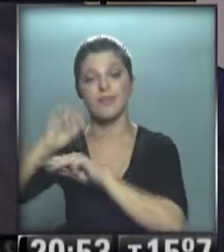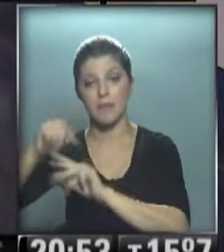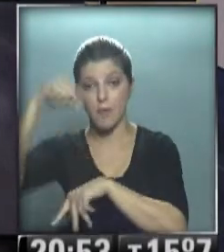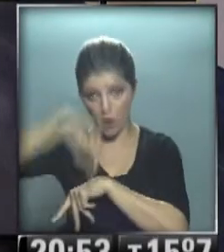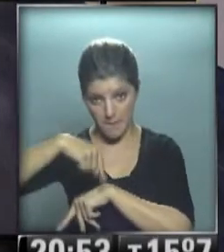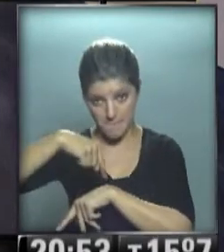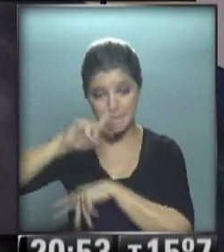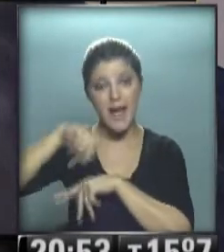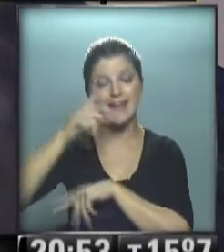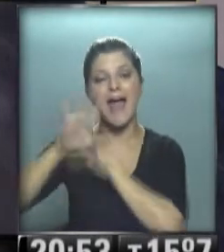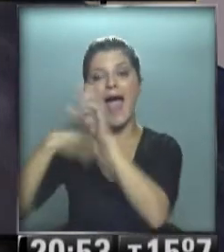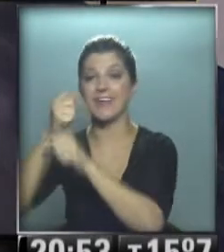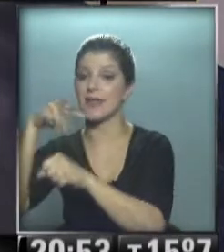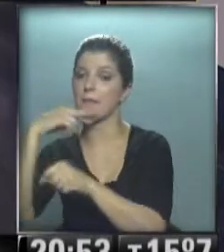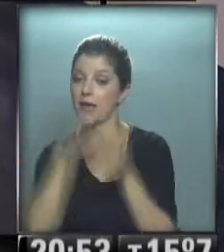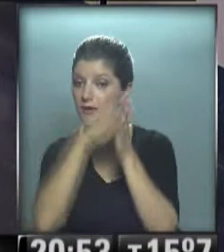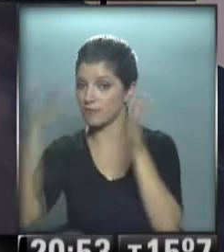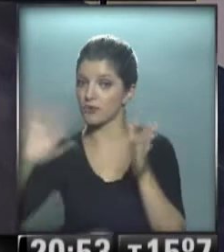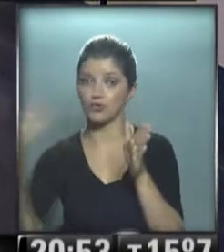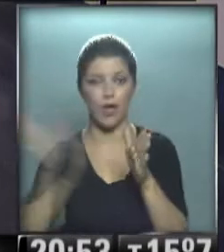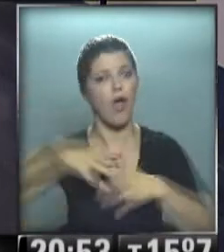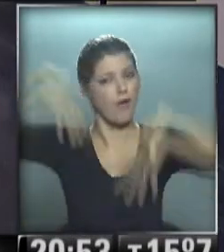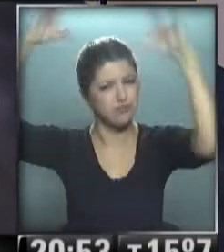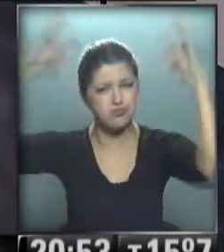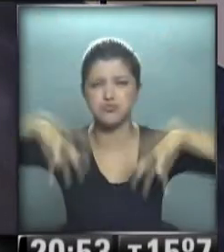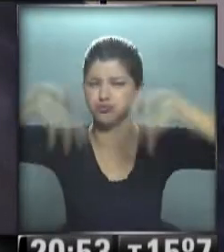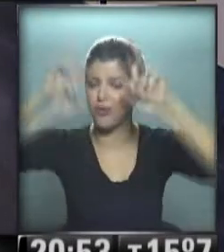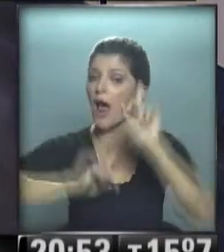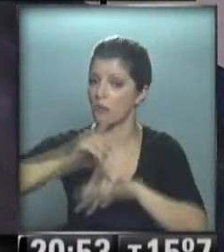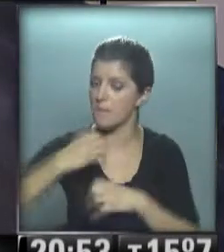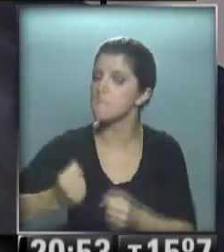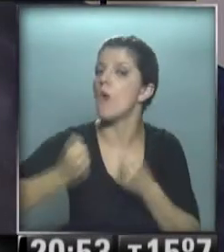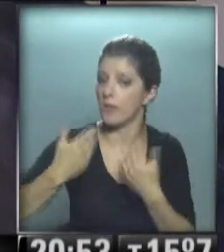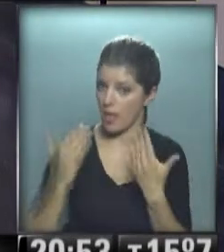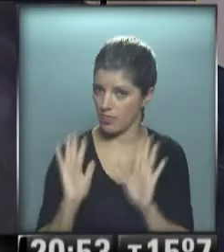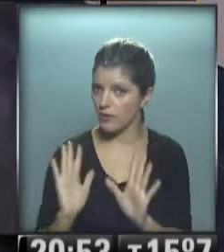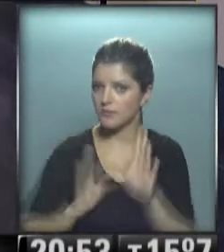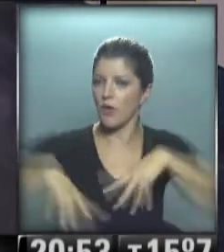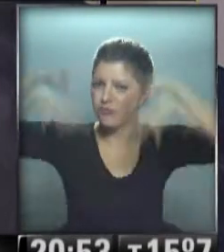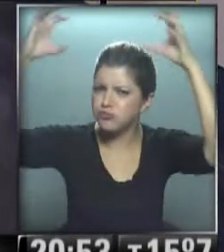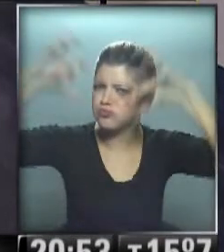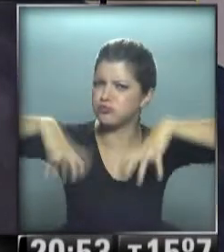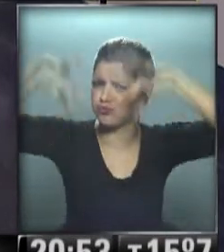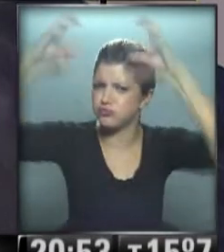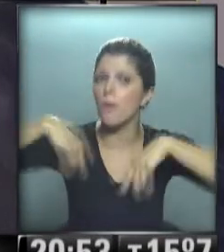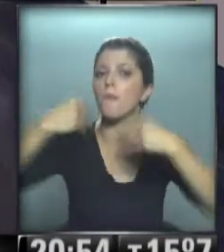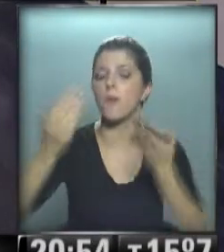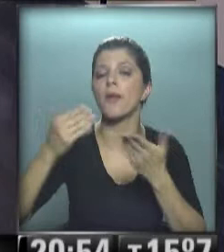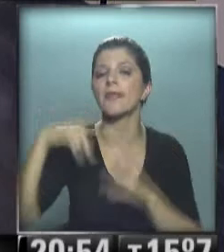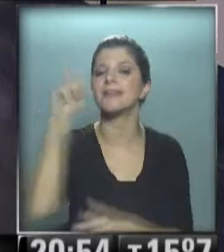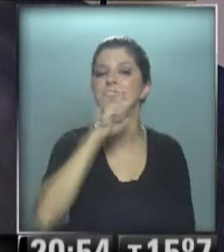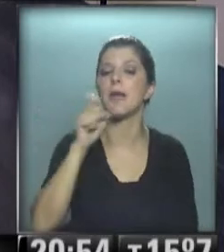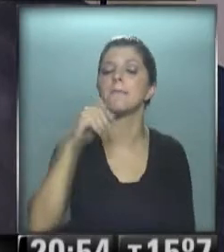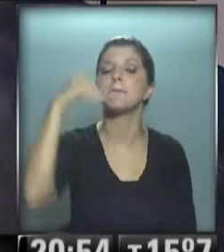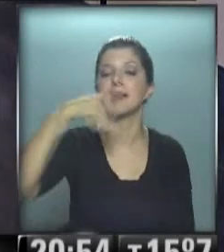tener precipitaciones abundantes. Algunas localmente fuertes, algunas tormentas que pueden dejar un acumulado de precipitación que van a superar los 100